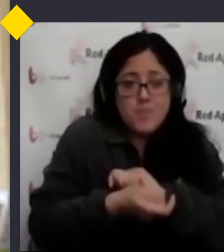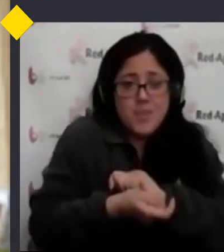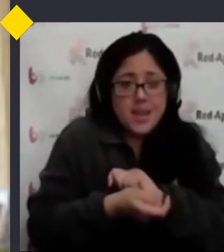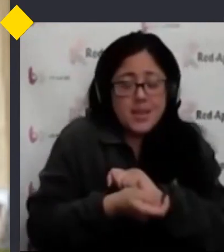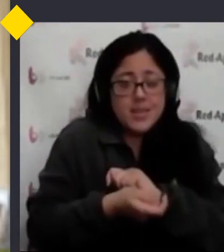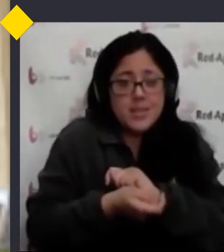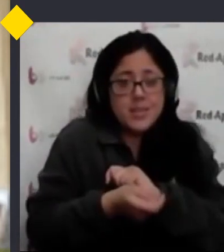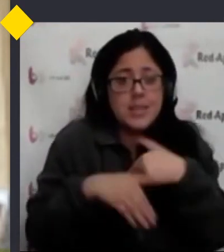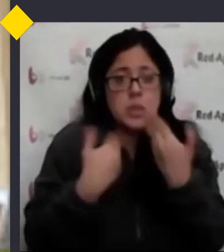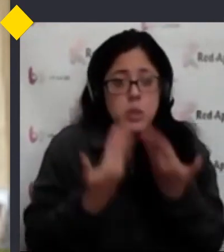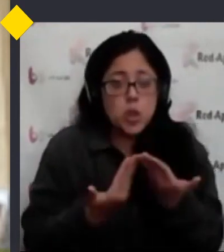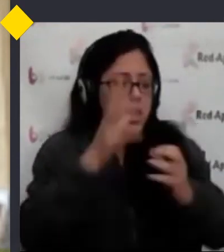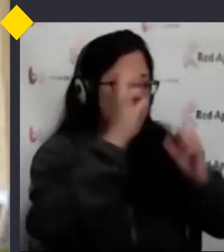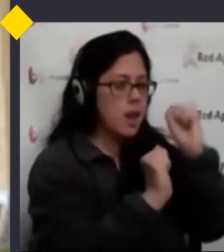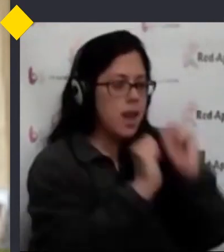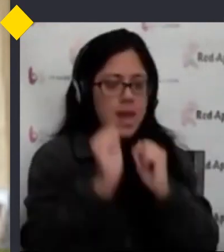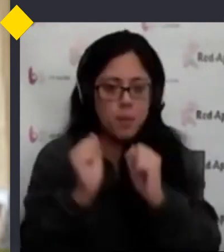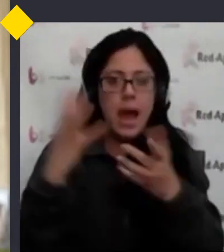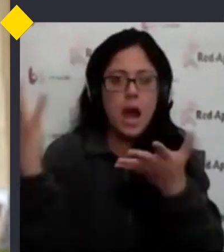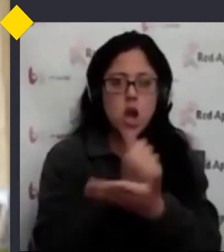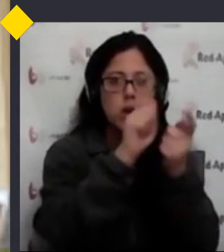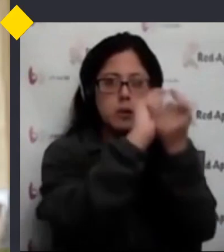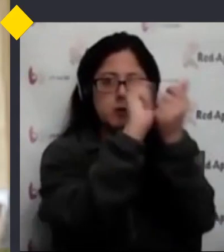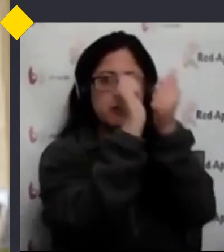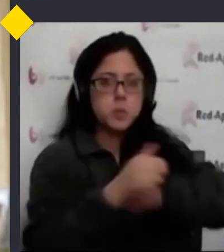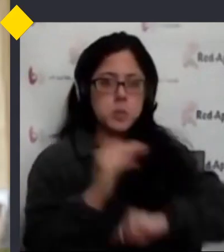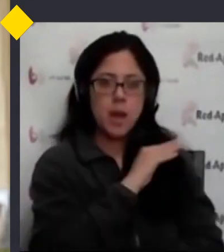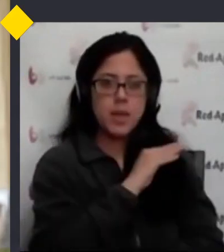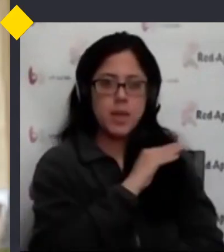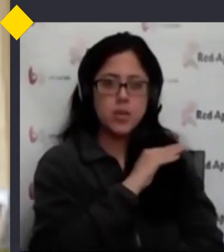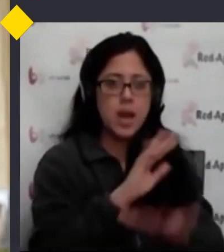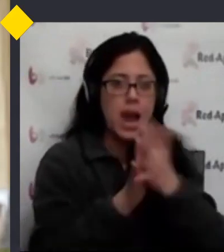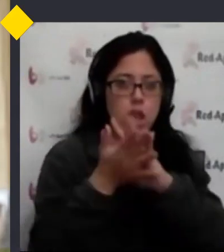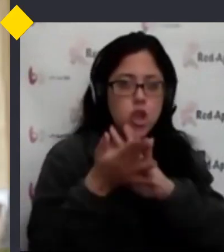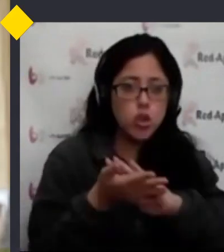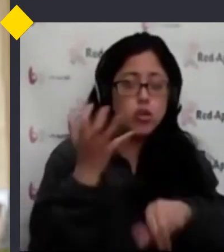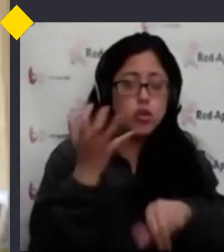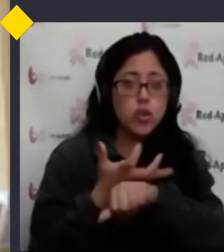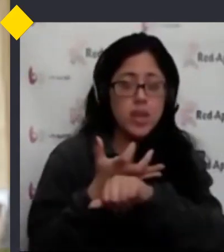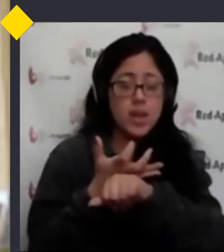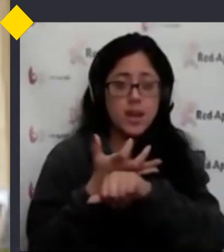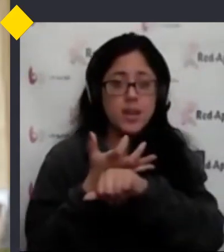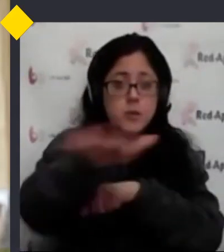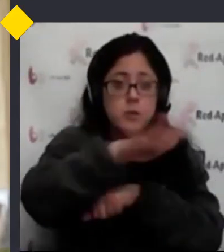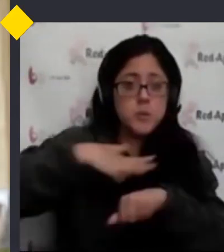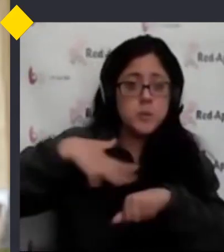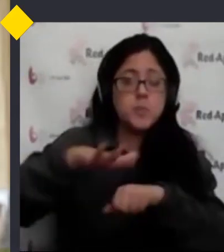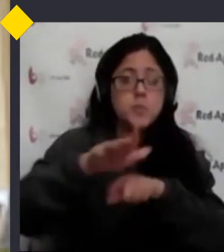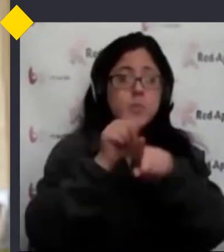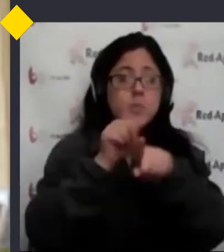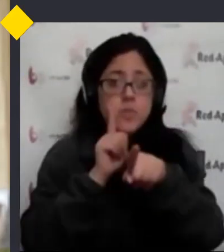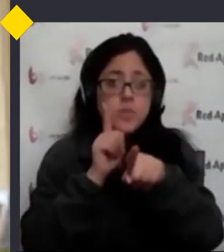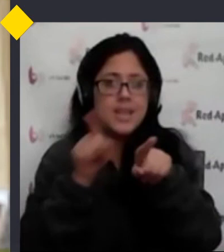medida que las empresas logren adaptarse con mayor rapidez a todos estos cambios que está teniendo su entorno, va a tener esto como una